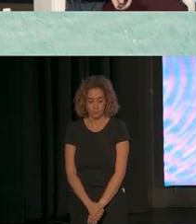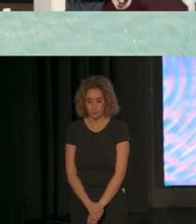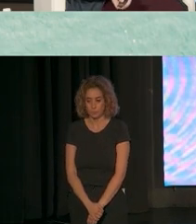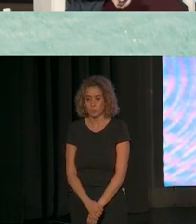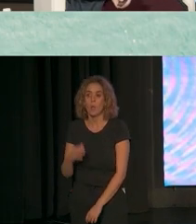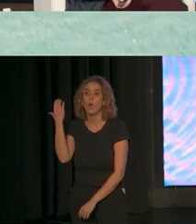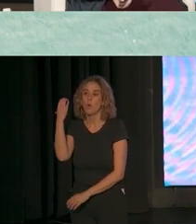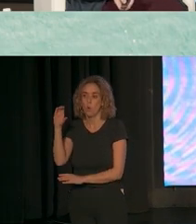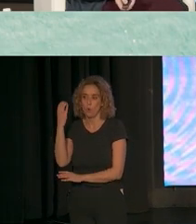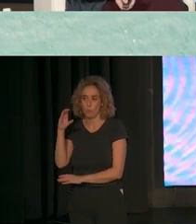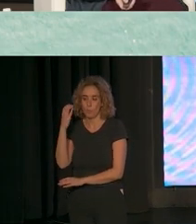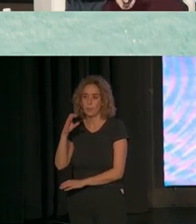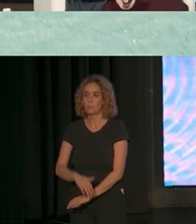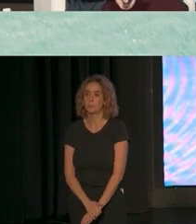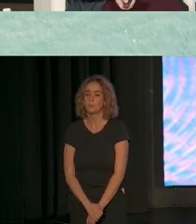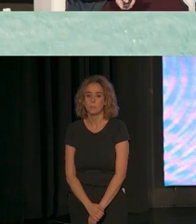Colombia.